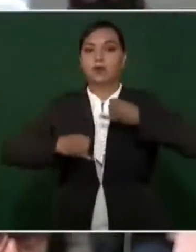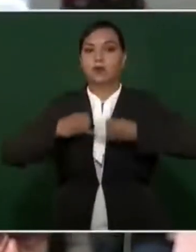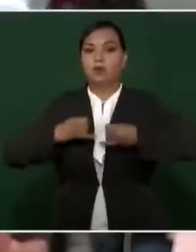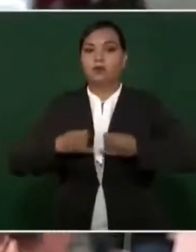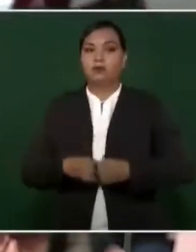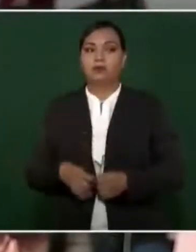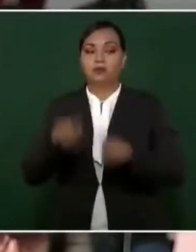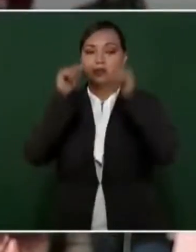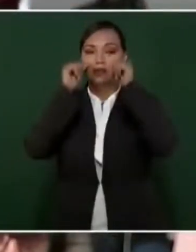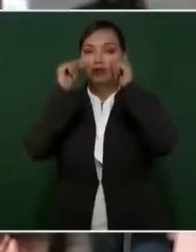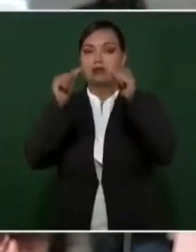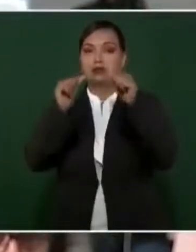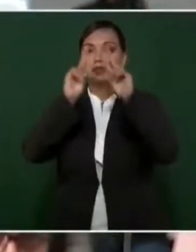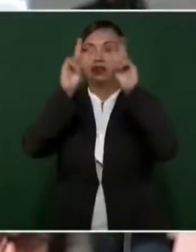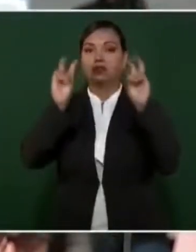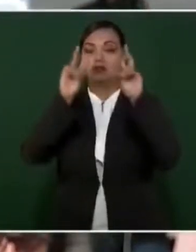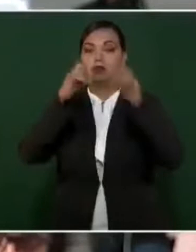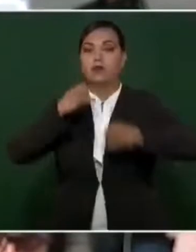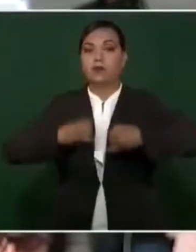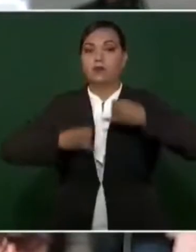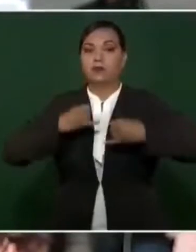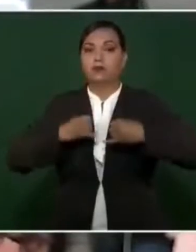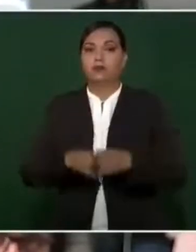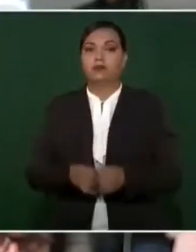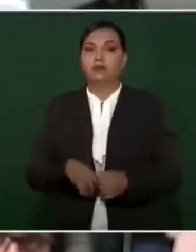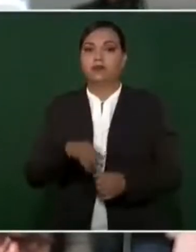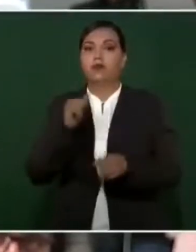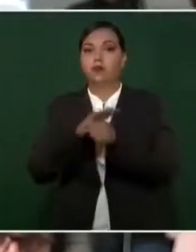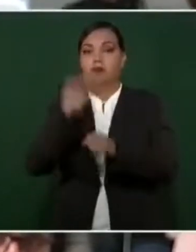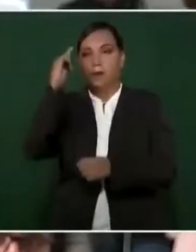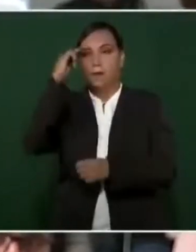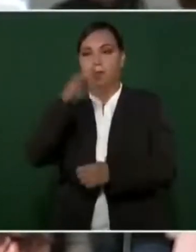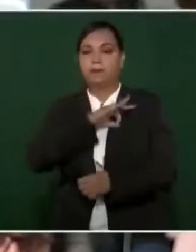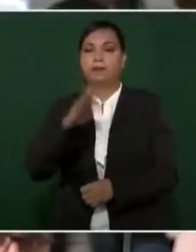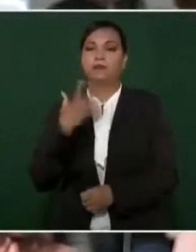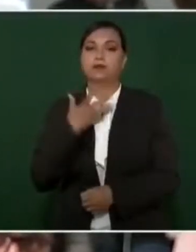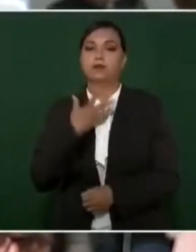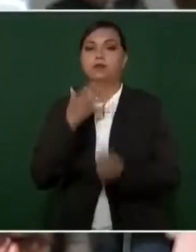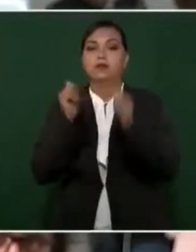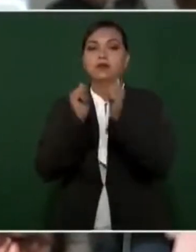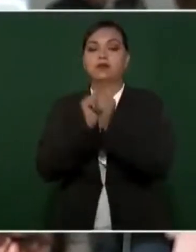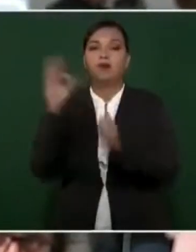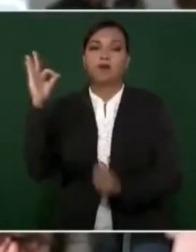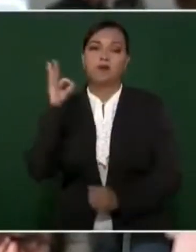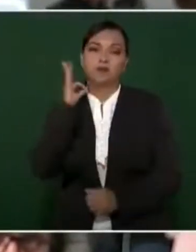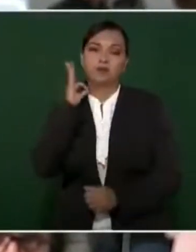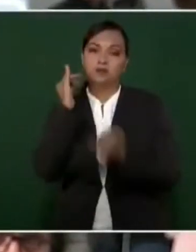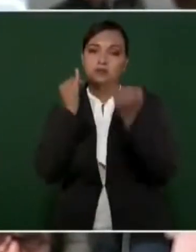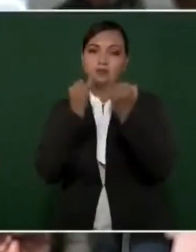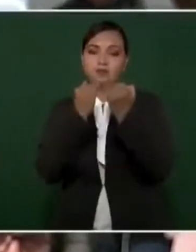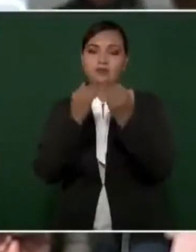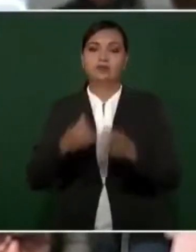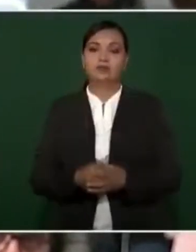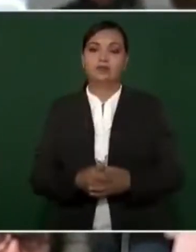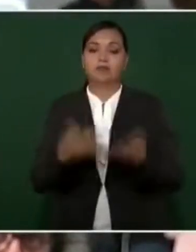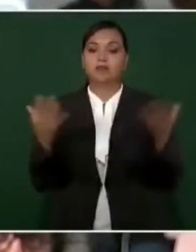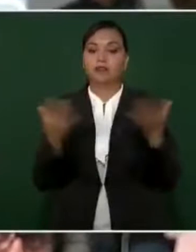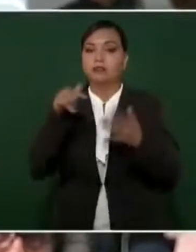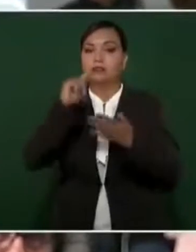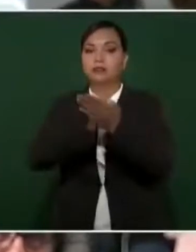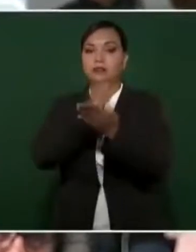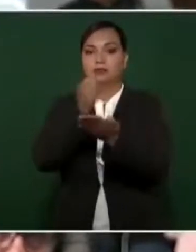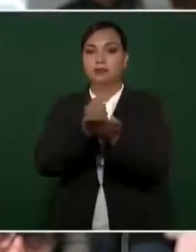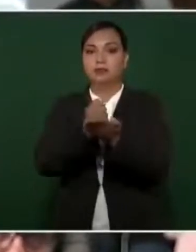justicia. ¿Y qué reflexión podríamos tener con estos fiscales? ¿Qué hacer aquí en Tamaulipas? ¿Qué se podría